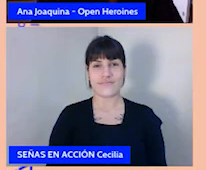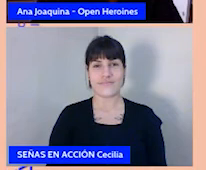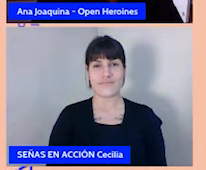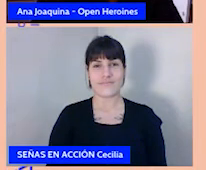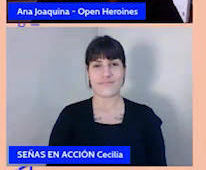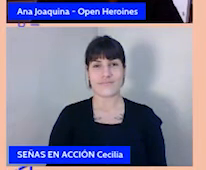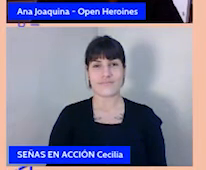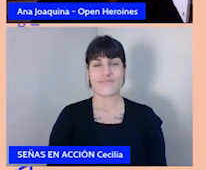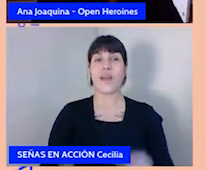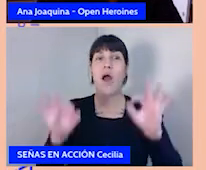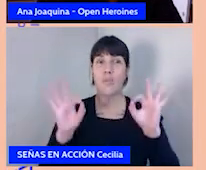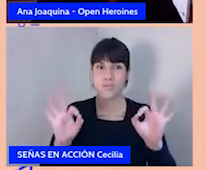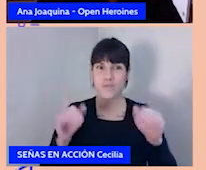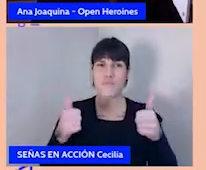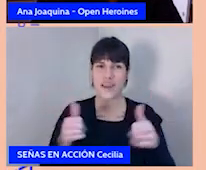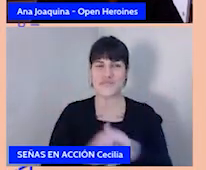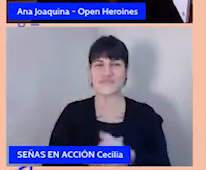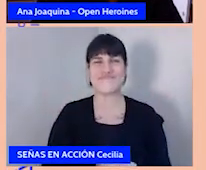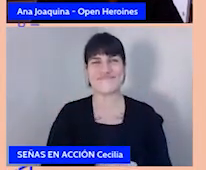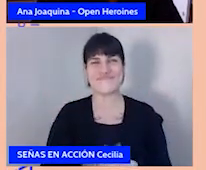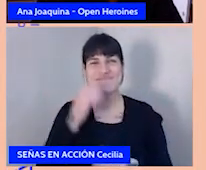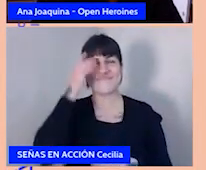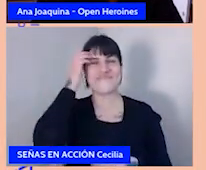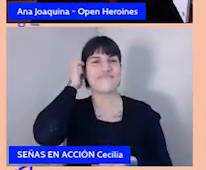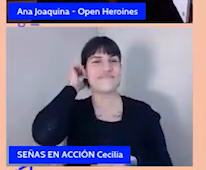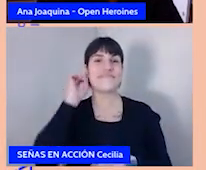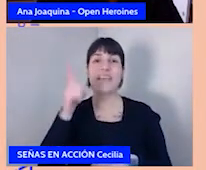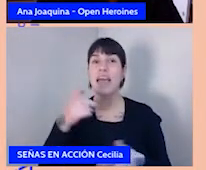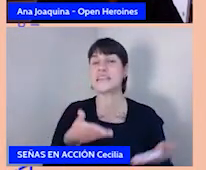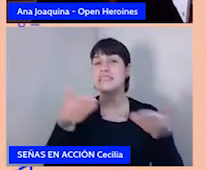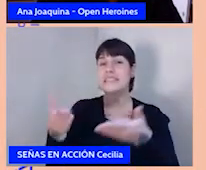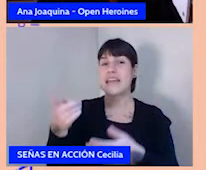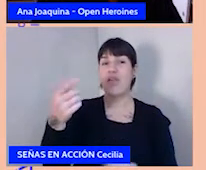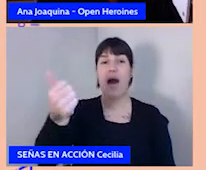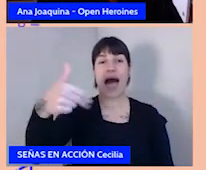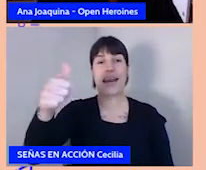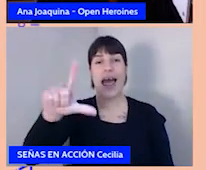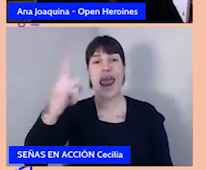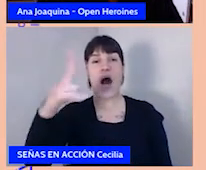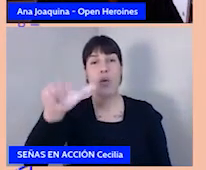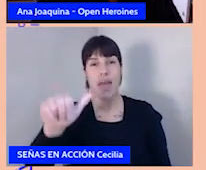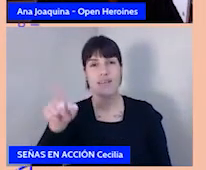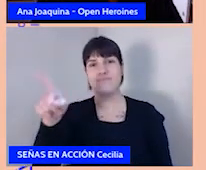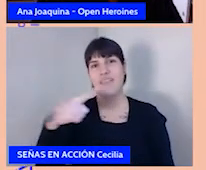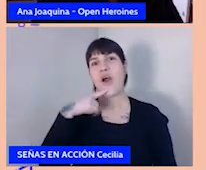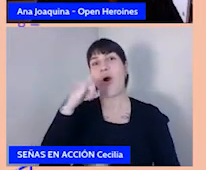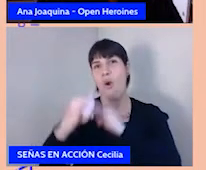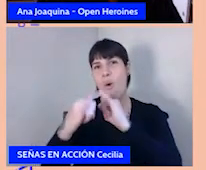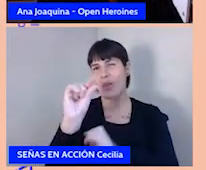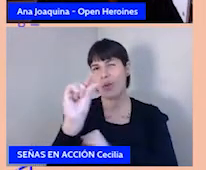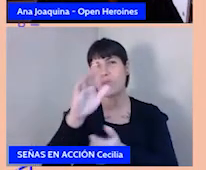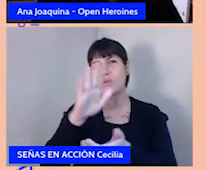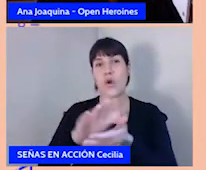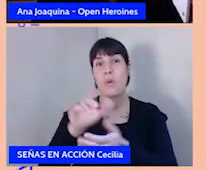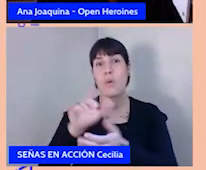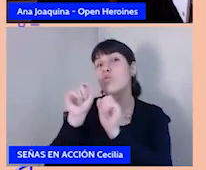Y listo, bueno, te cedo la palabra, Ana Laura, para que nos cuentes un poquito sobre ti, tu historia